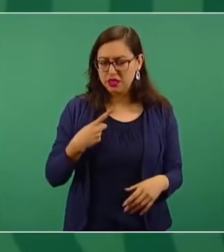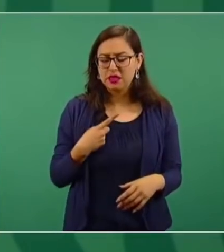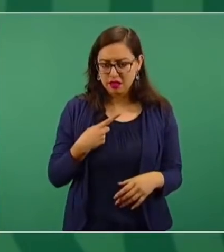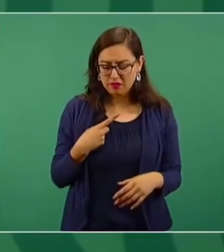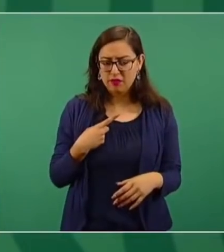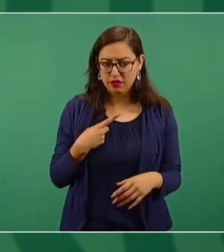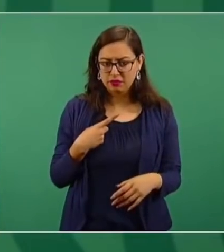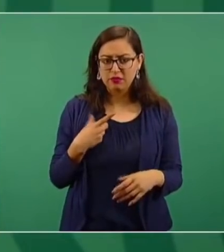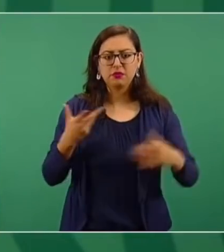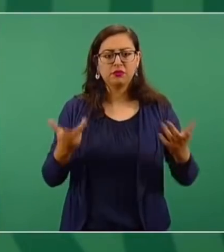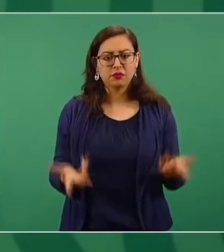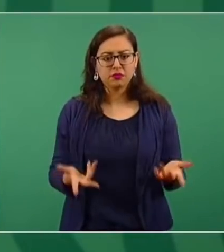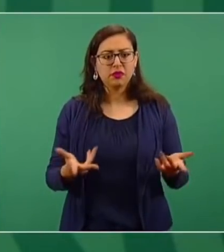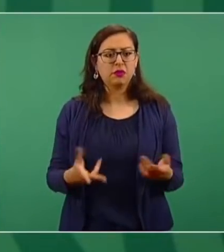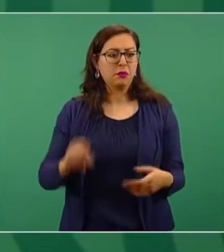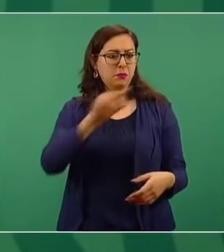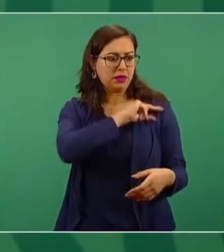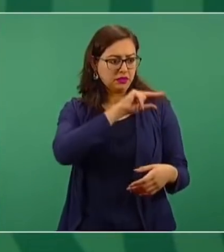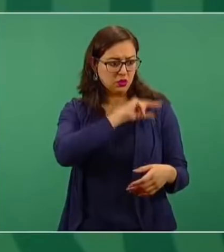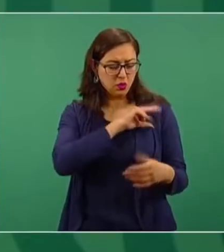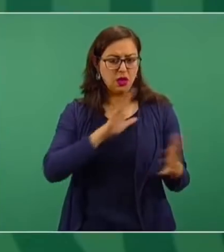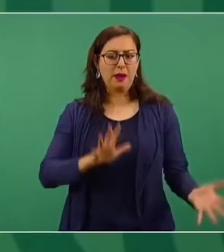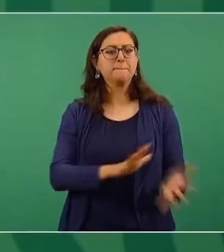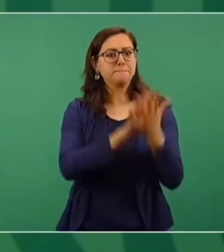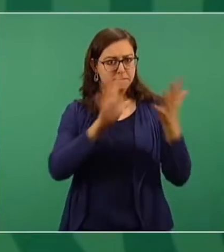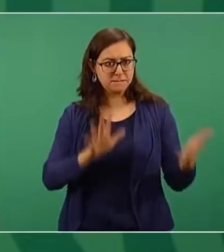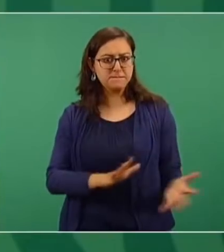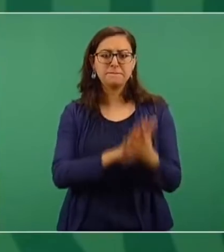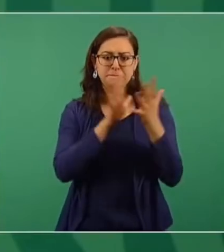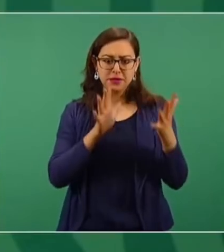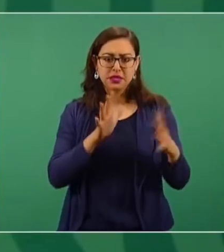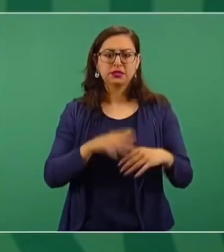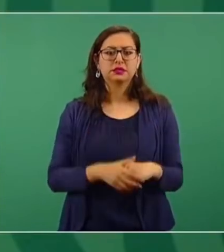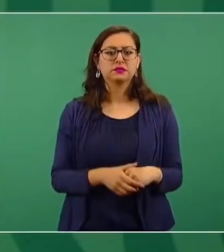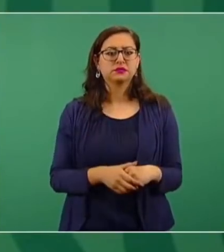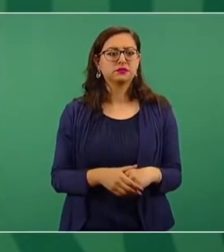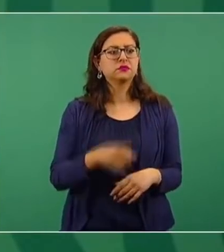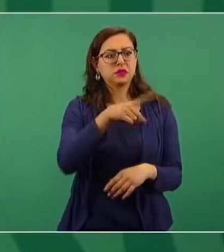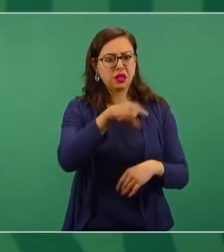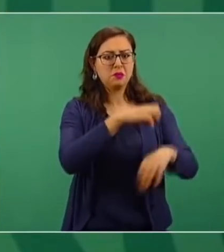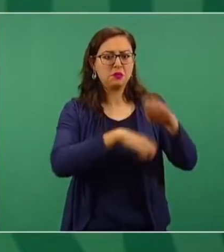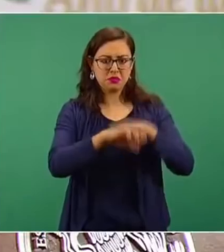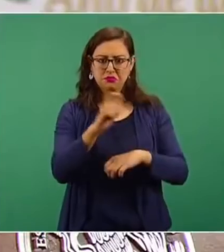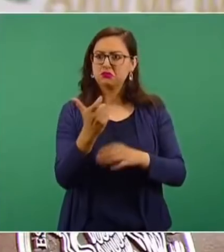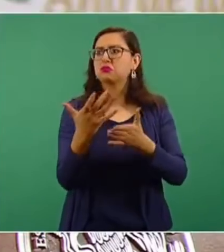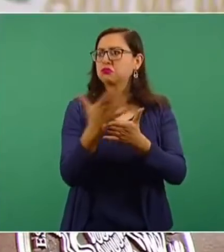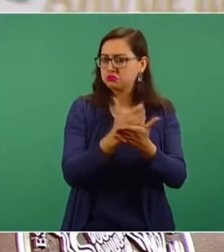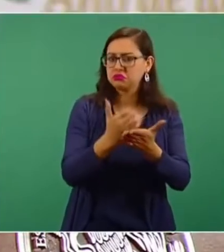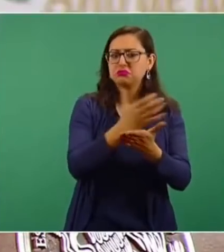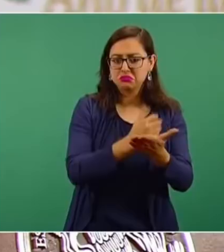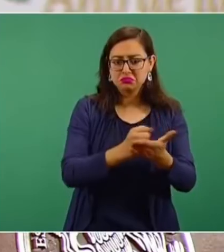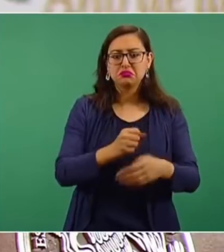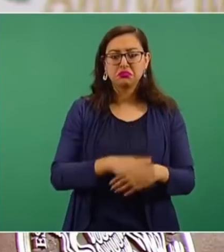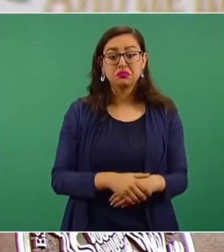que tiene que participar la iniciativa privada, que tienen que obtener ganancias las empresas, pero